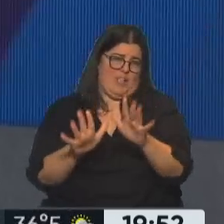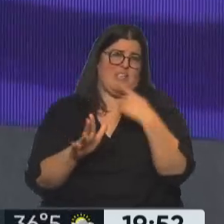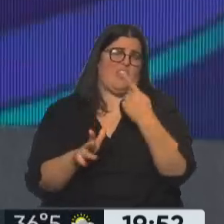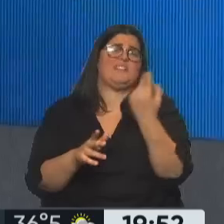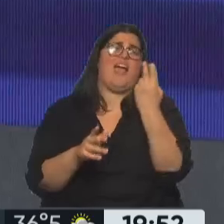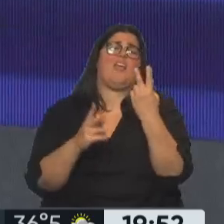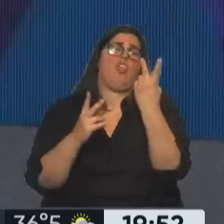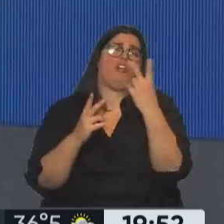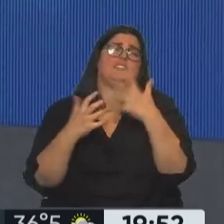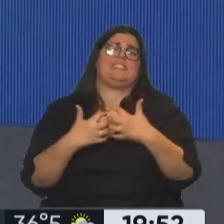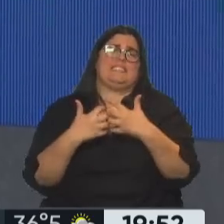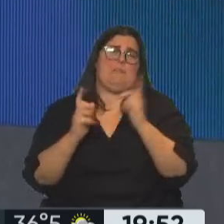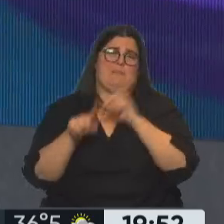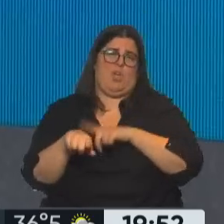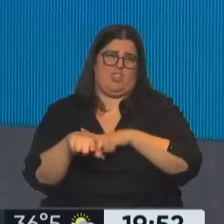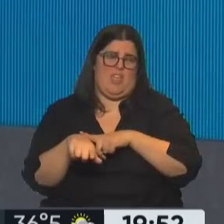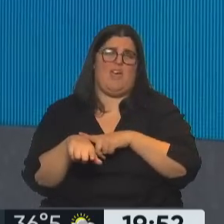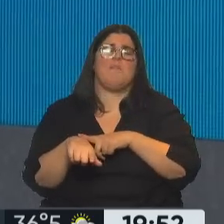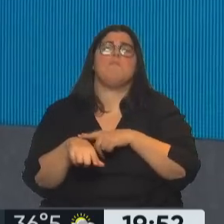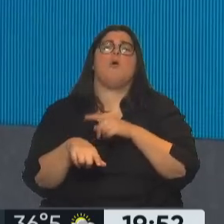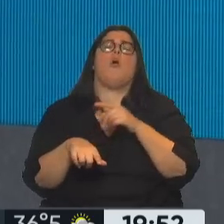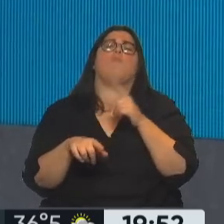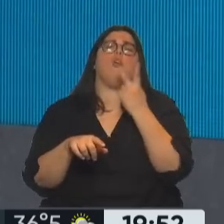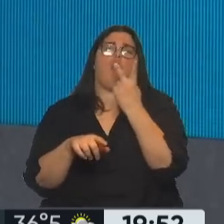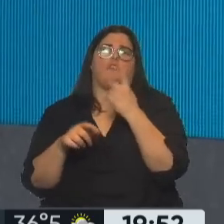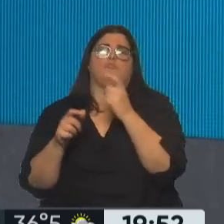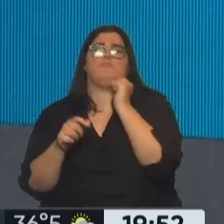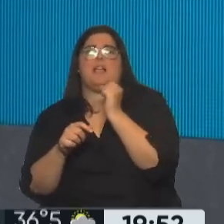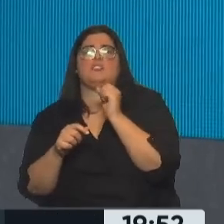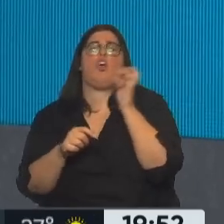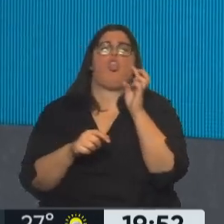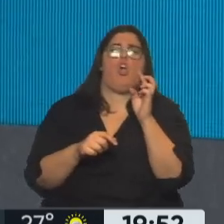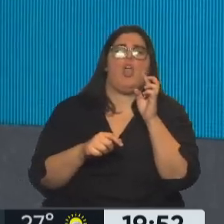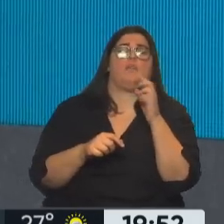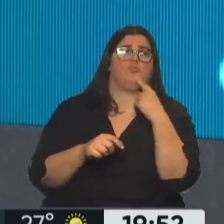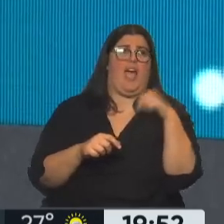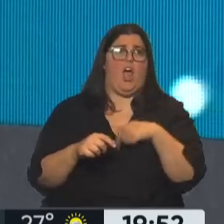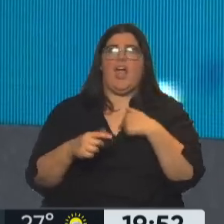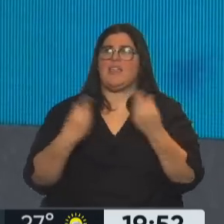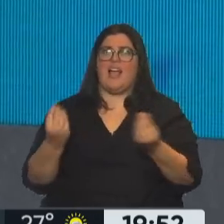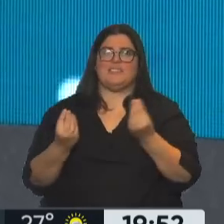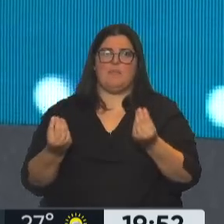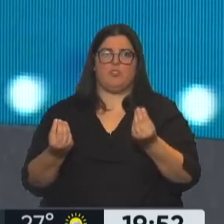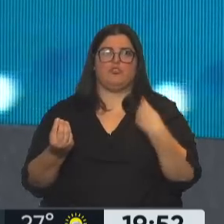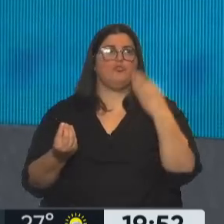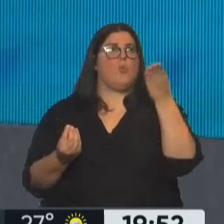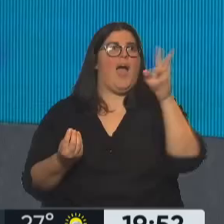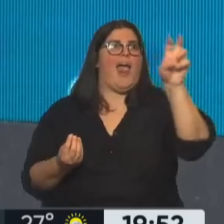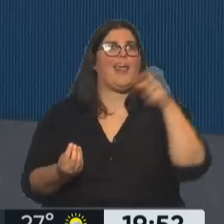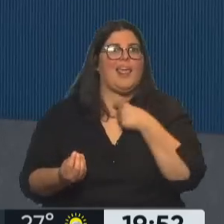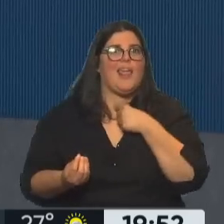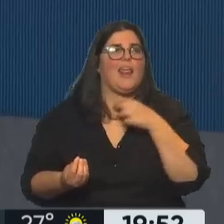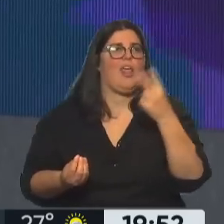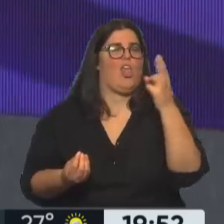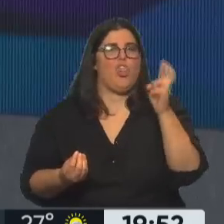hecho, bueno, ¿qué hacemos con una economía bimonetaria? ¿Qué se hace con una economía en donde vas a alquilar y te cobran en dólares, en donde querés comprar una